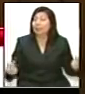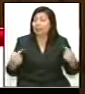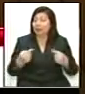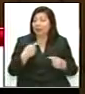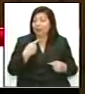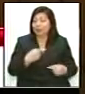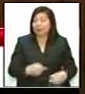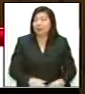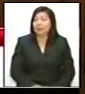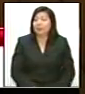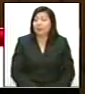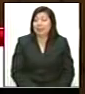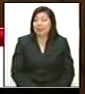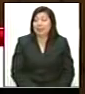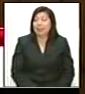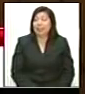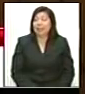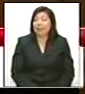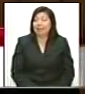información. Gracias.